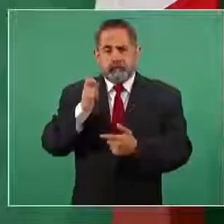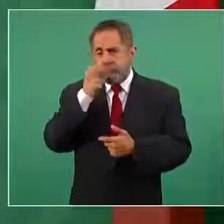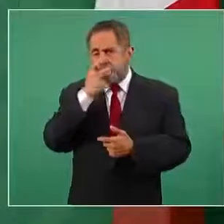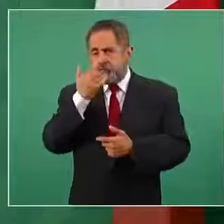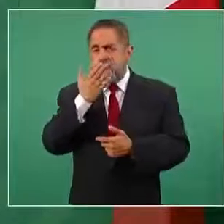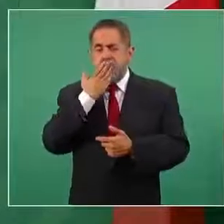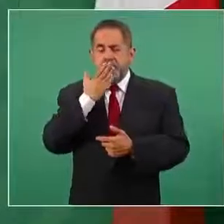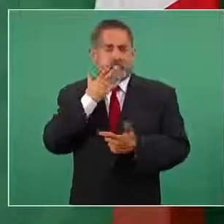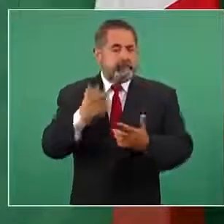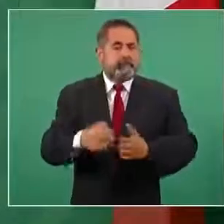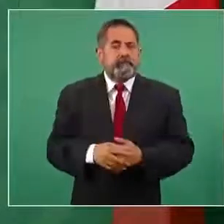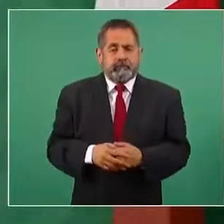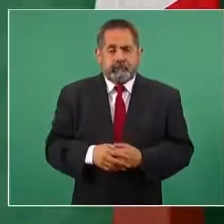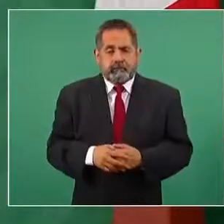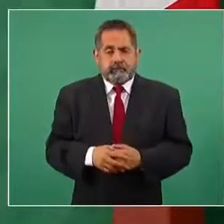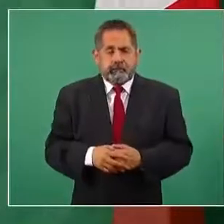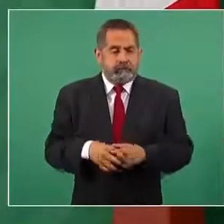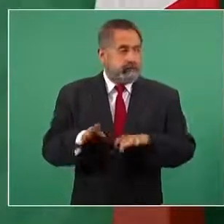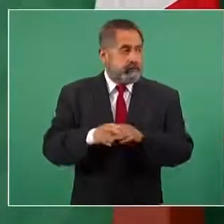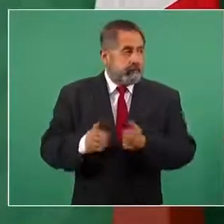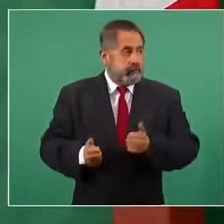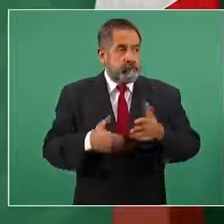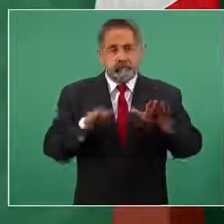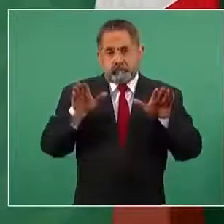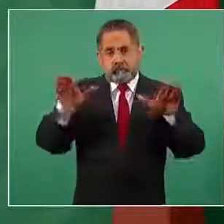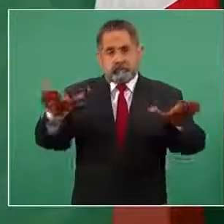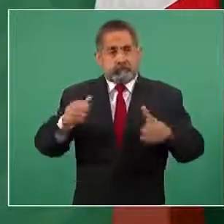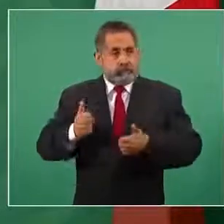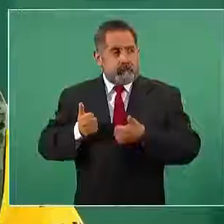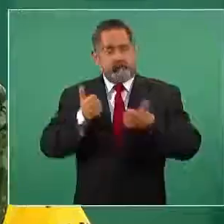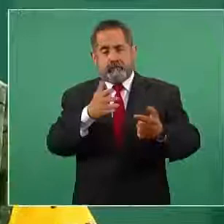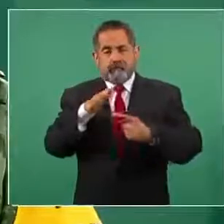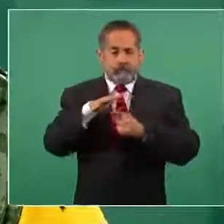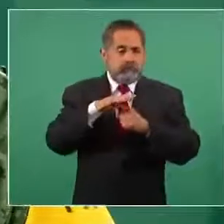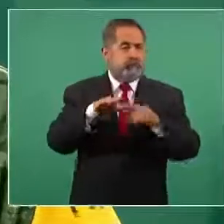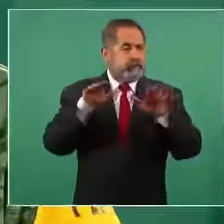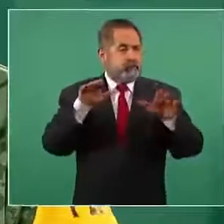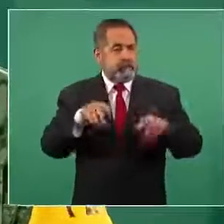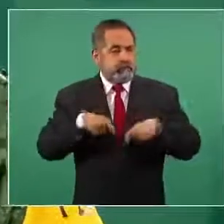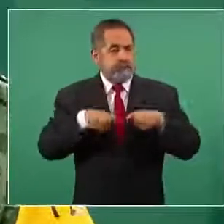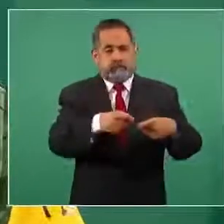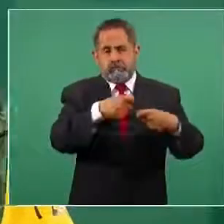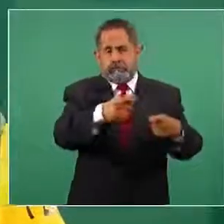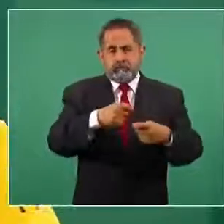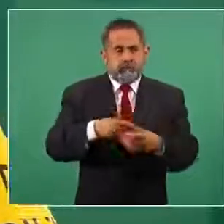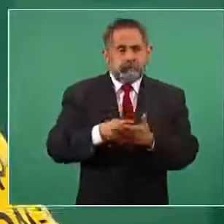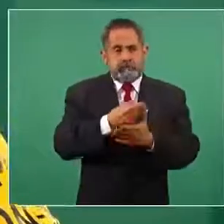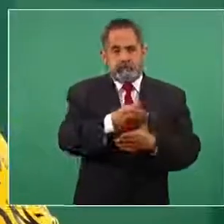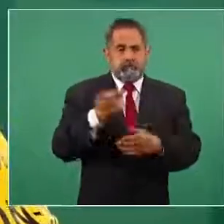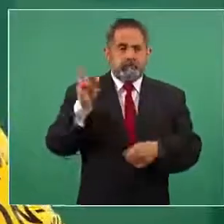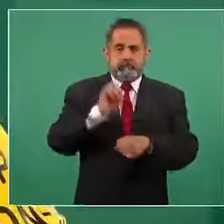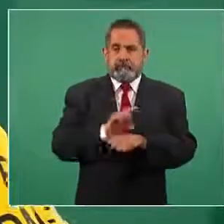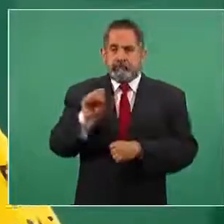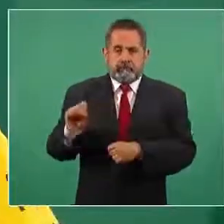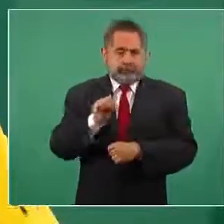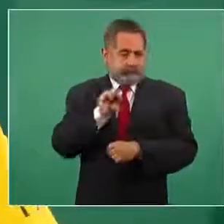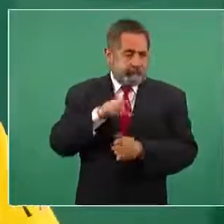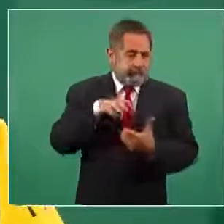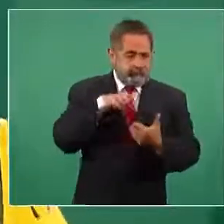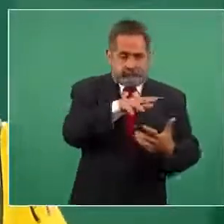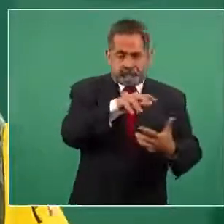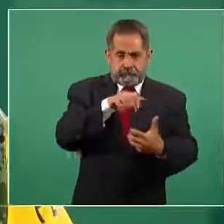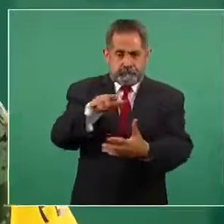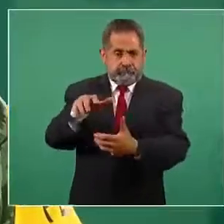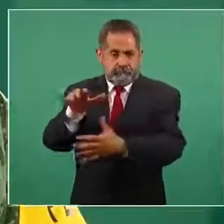Sonora. En cuanto a la distribución aérea con aeronaves de Fuerza Aérea Mexicana, se realizó el día sábado